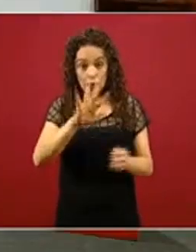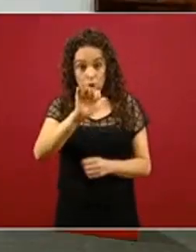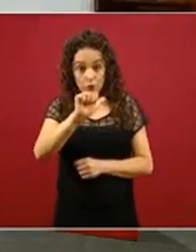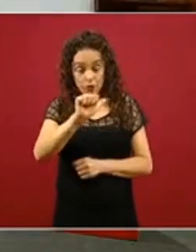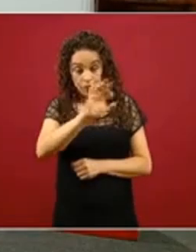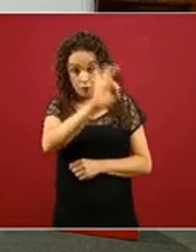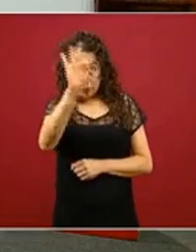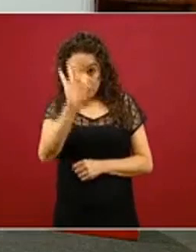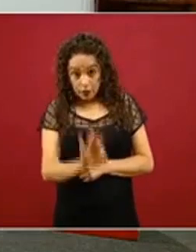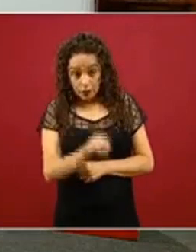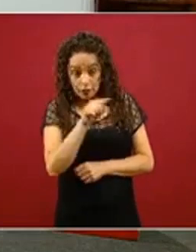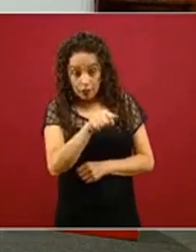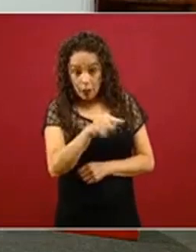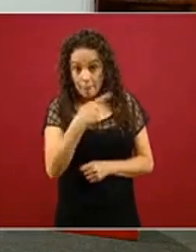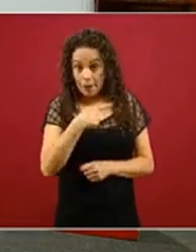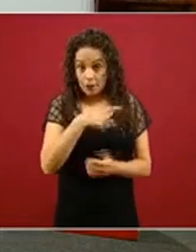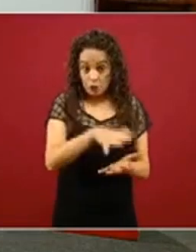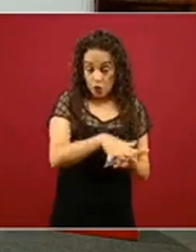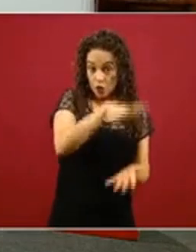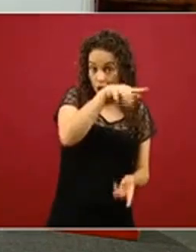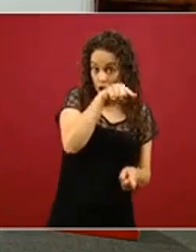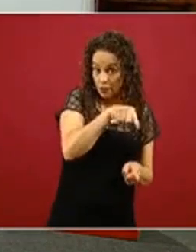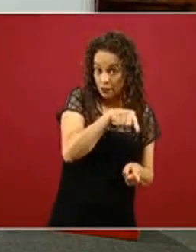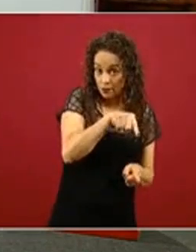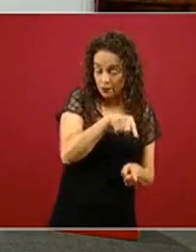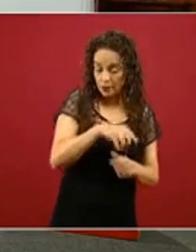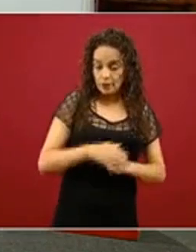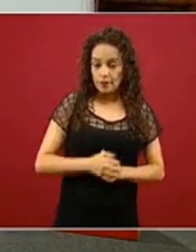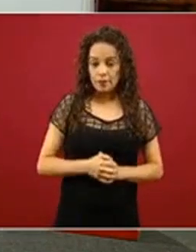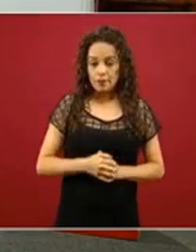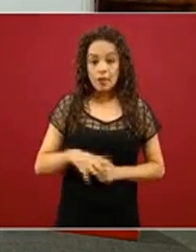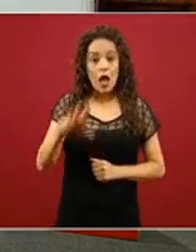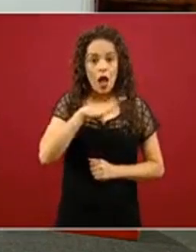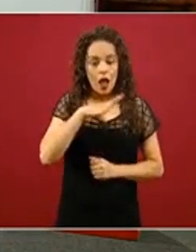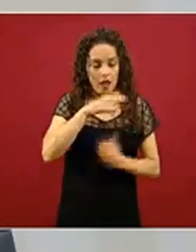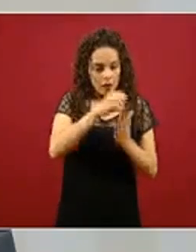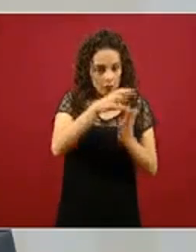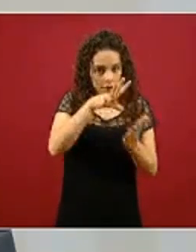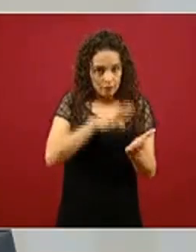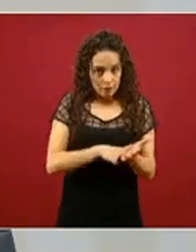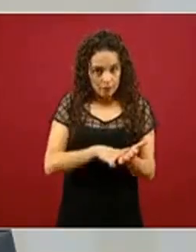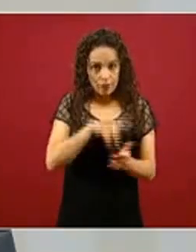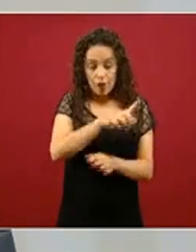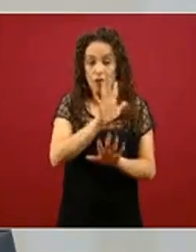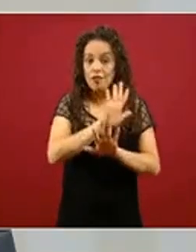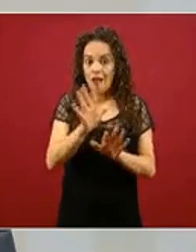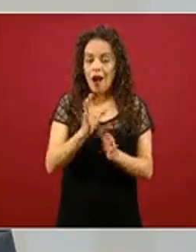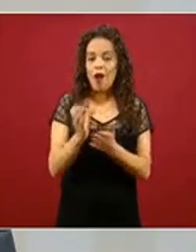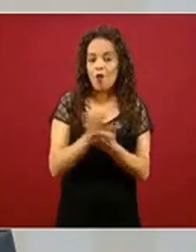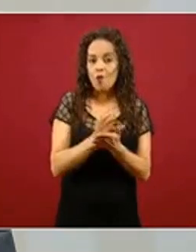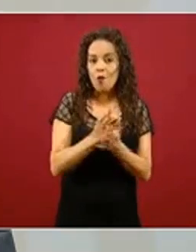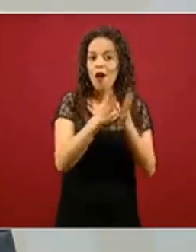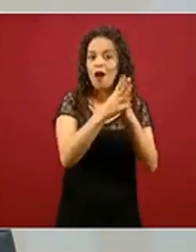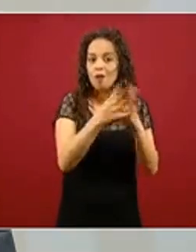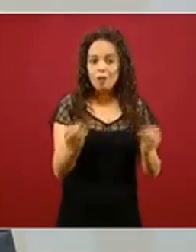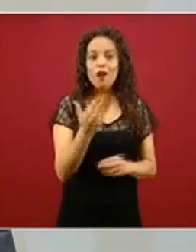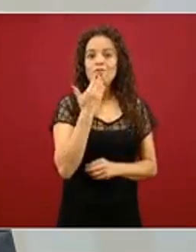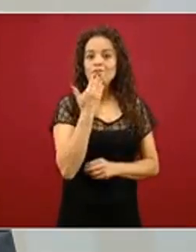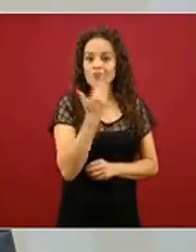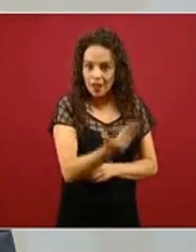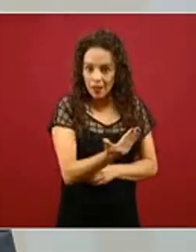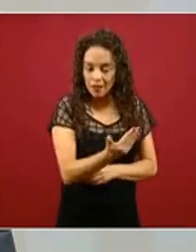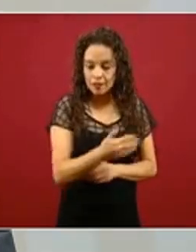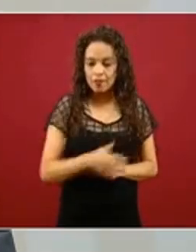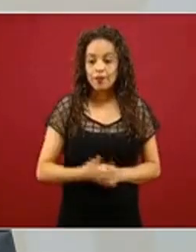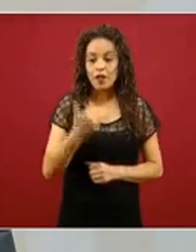56%, de personas de las que tenemos registradas que lograron recuperarse y que la gran mayoría de las